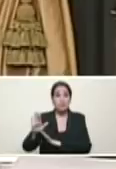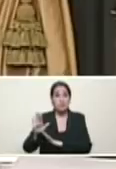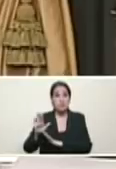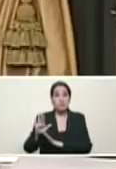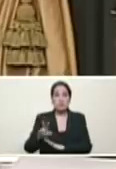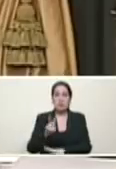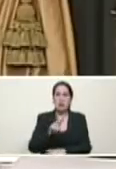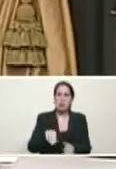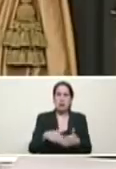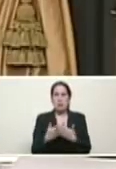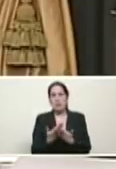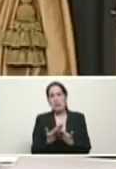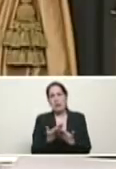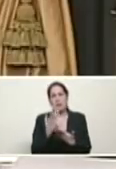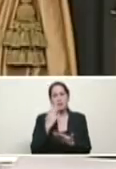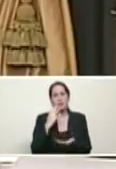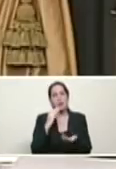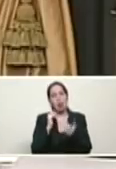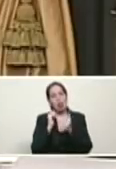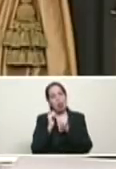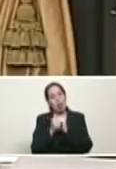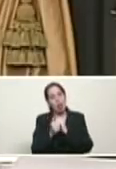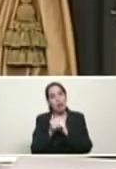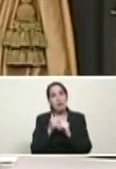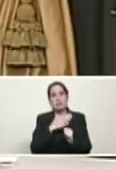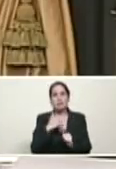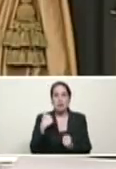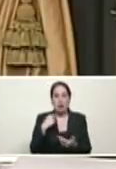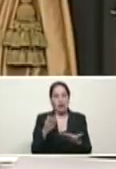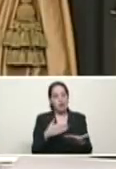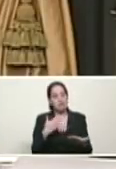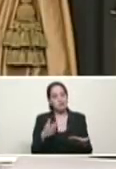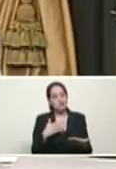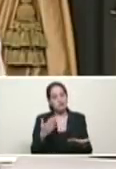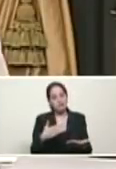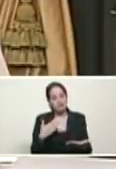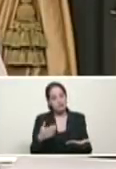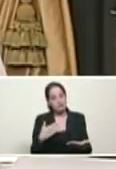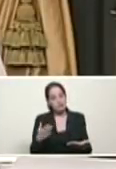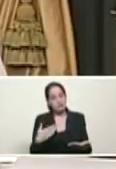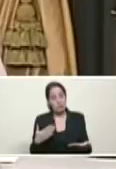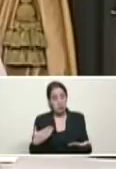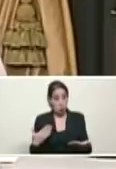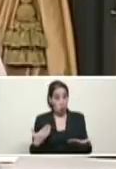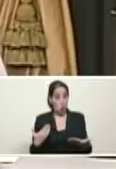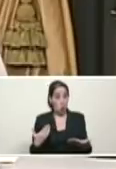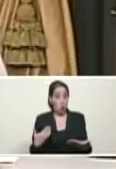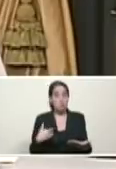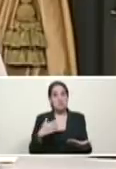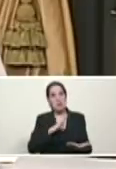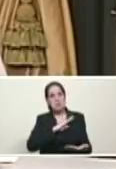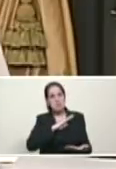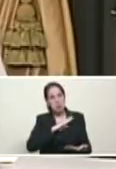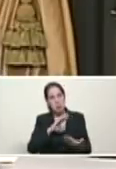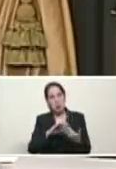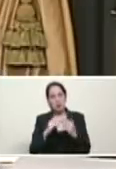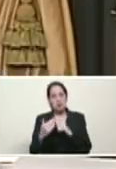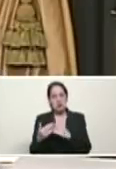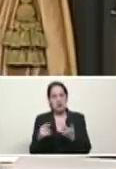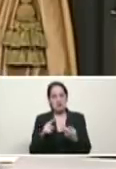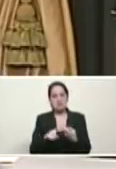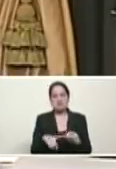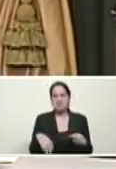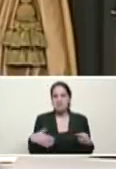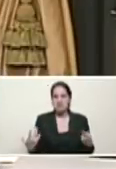las 2 de la mañana tratando de descansar, pónganse a revisar. Plan de la patria y mi comunidad. El plan de la